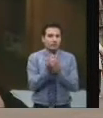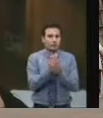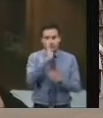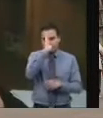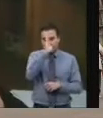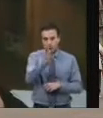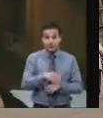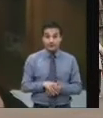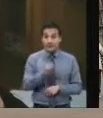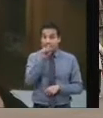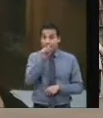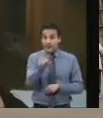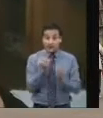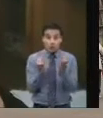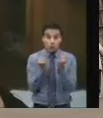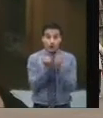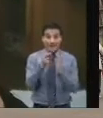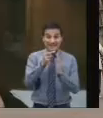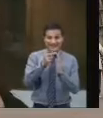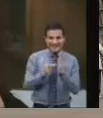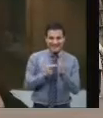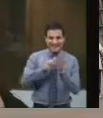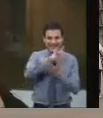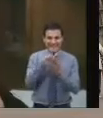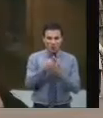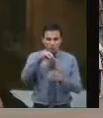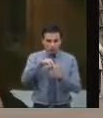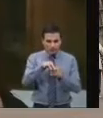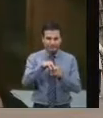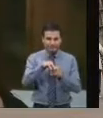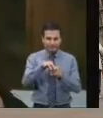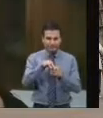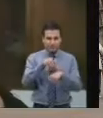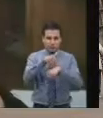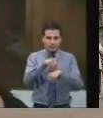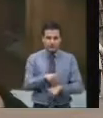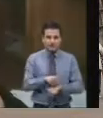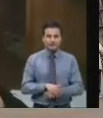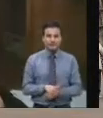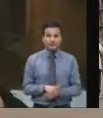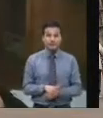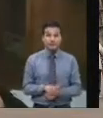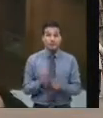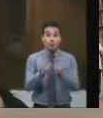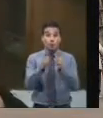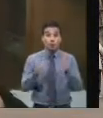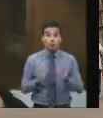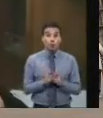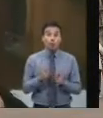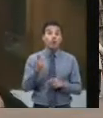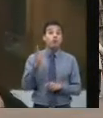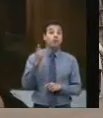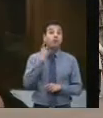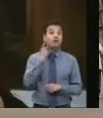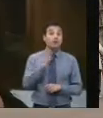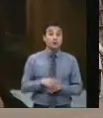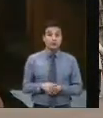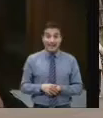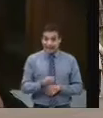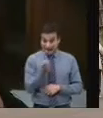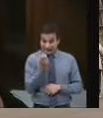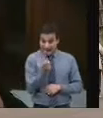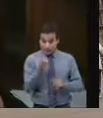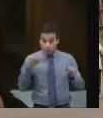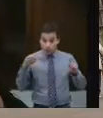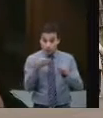así como con las reglas que marque la ley electoral para garantizarla. En la medida en que los partidos políticos no cumplen con estos